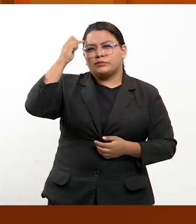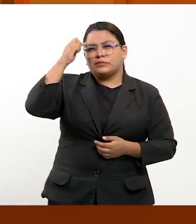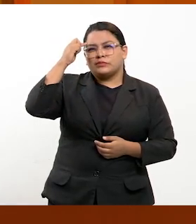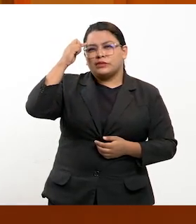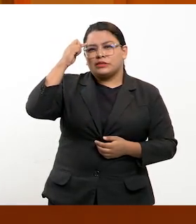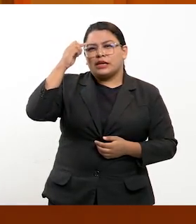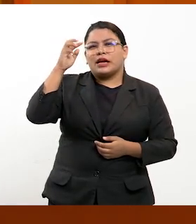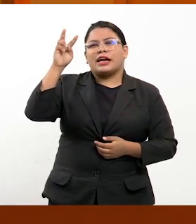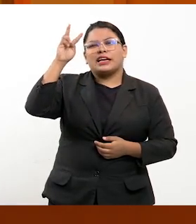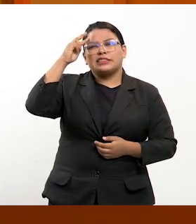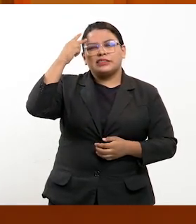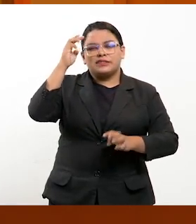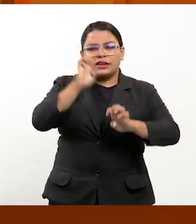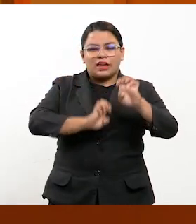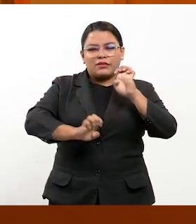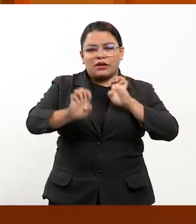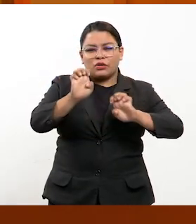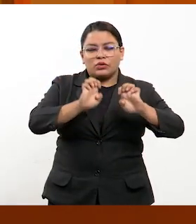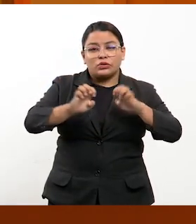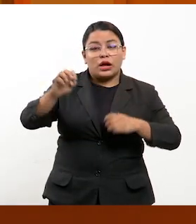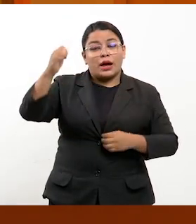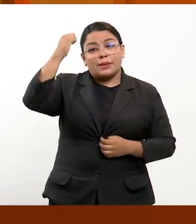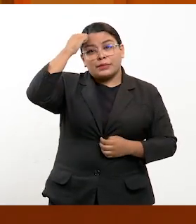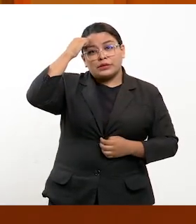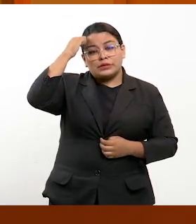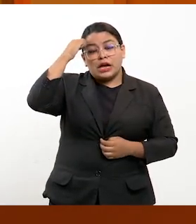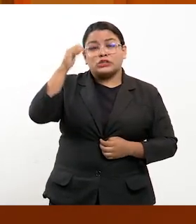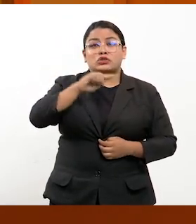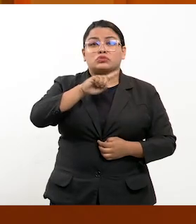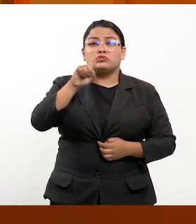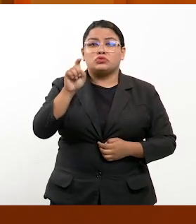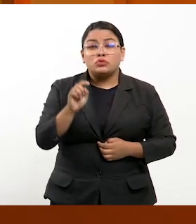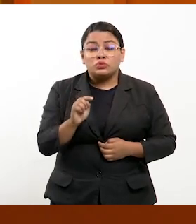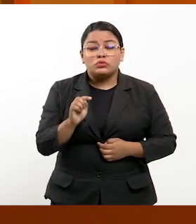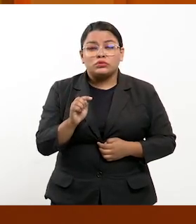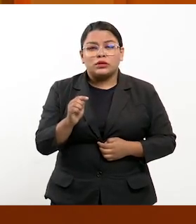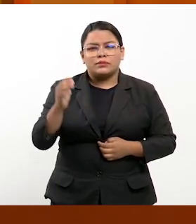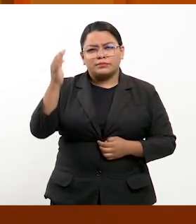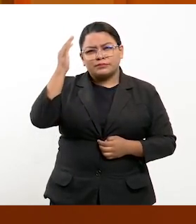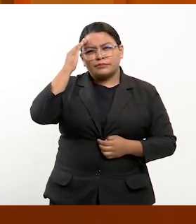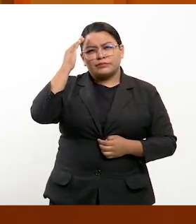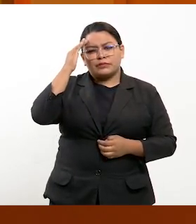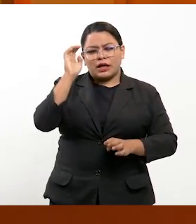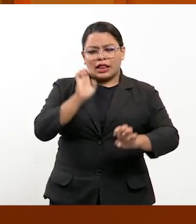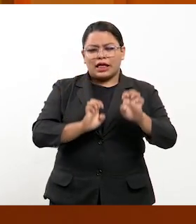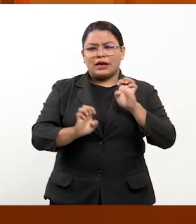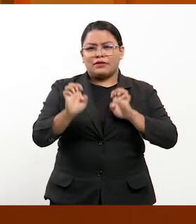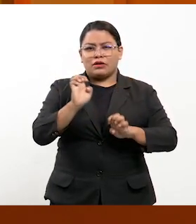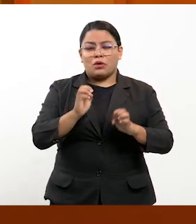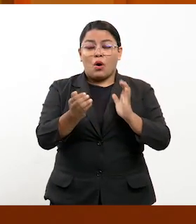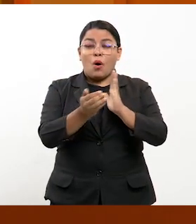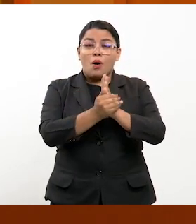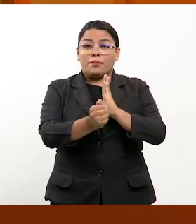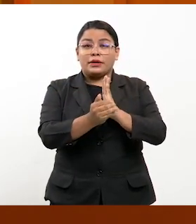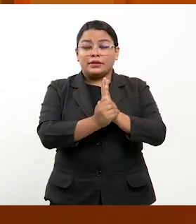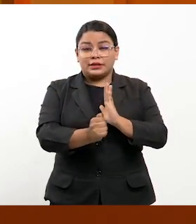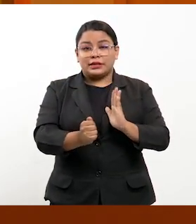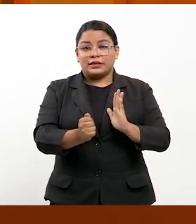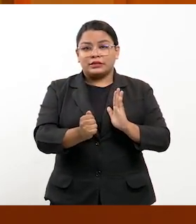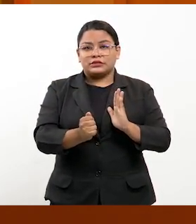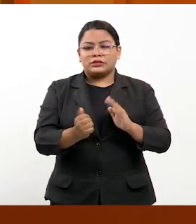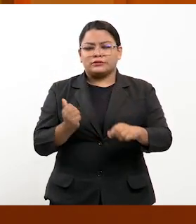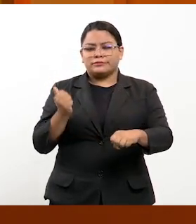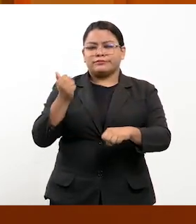es la evaluación de los aprendizajes? Y esto se lo pregunto para que nos basemos en el hecho de la evaluación por competencias en la cual